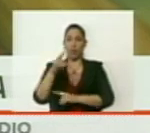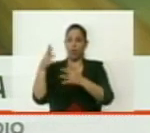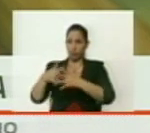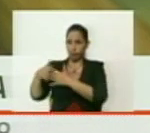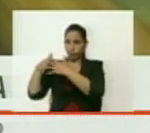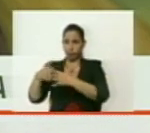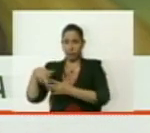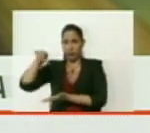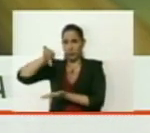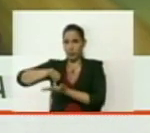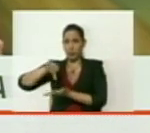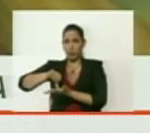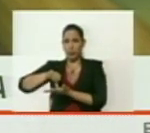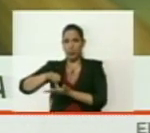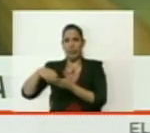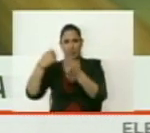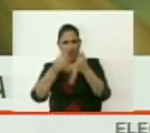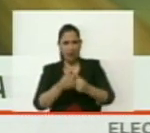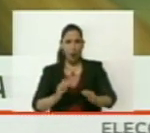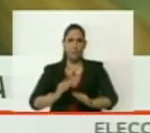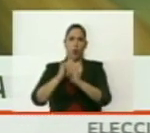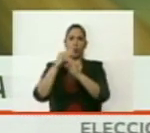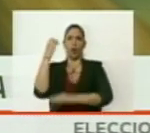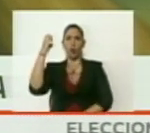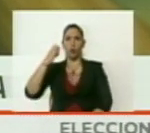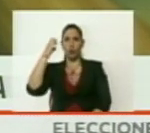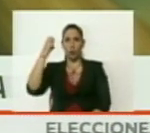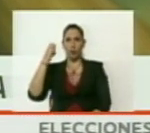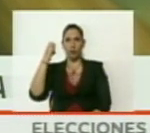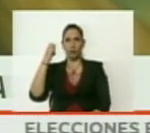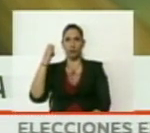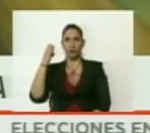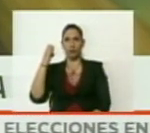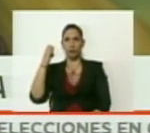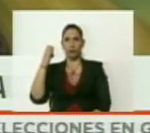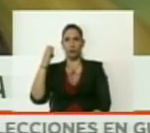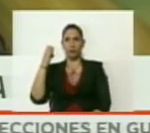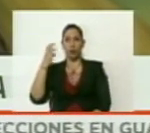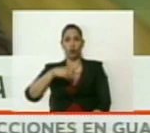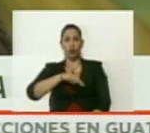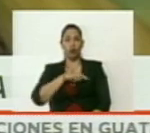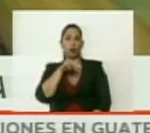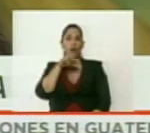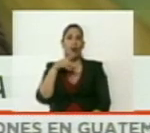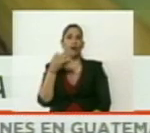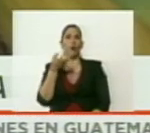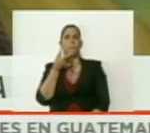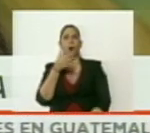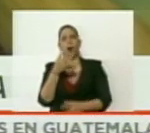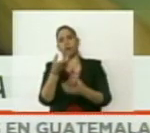Unidos, el dinero que está bloqueado en Europa. Estamos hablando de decenas de miles de millones de